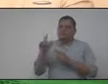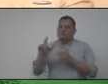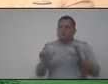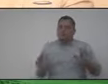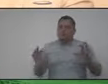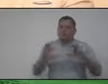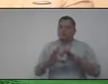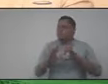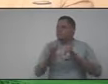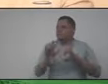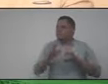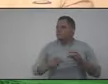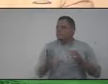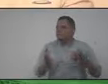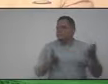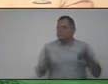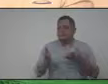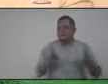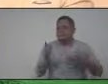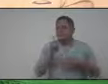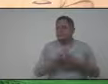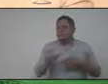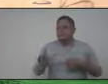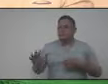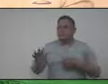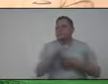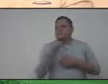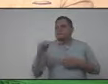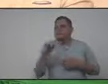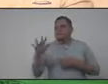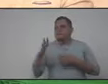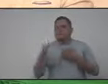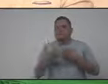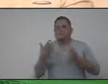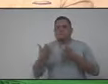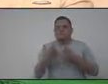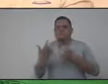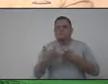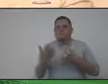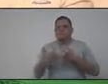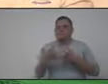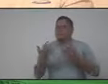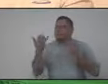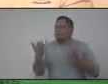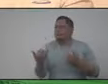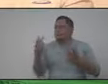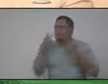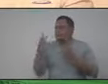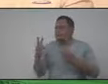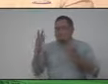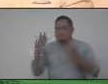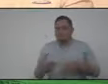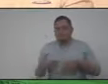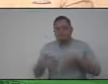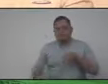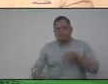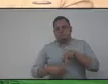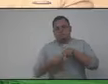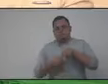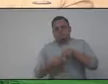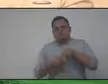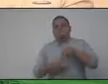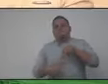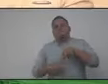Capresoca, con sus usuarios, con los pacientes de todo nuestro sistema. Como ustedes pueden darse cuenta, tiene una prótesis en su